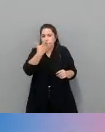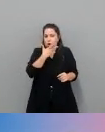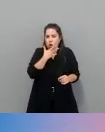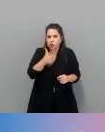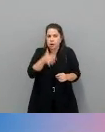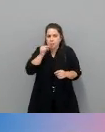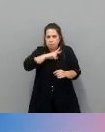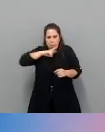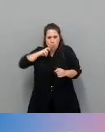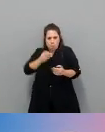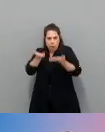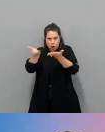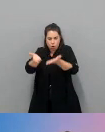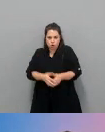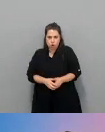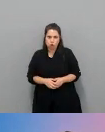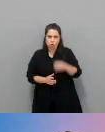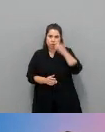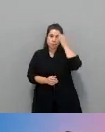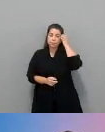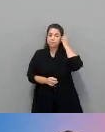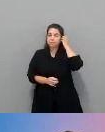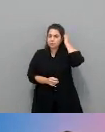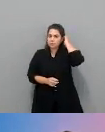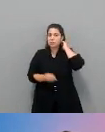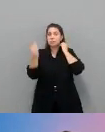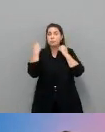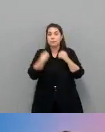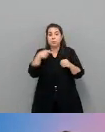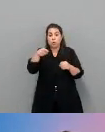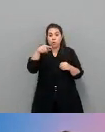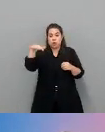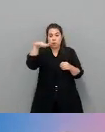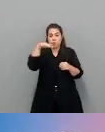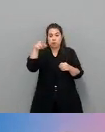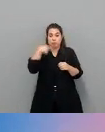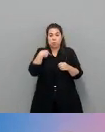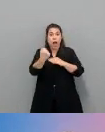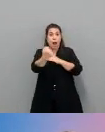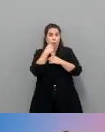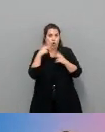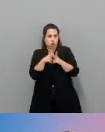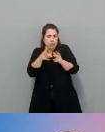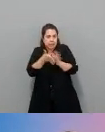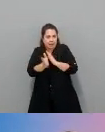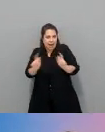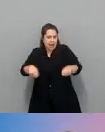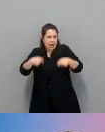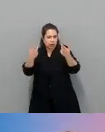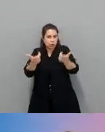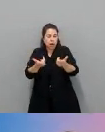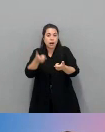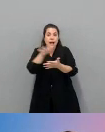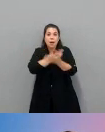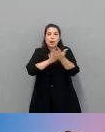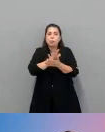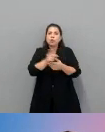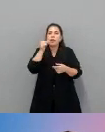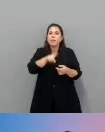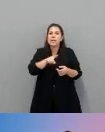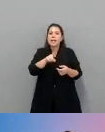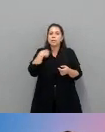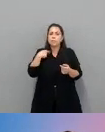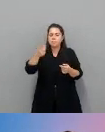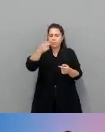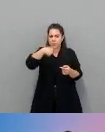valor. Además de estas fuentes naturales de apoyo social, estamos hablando también de que muchos de vosotros